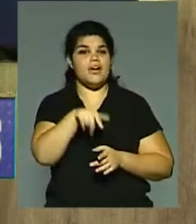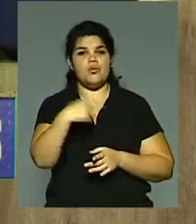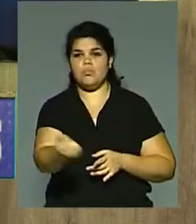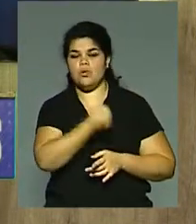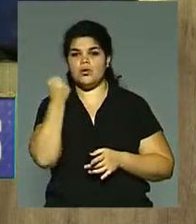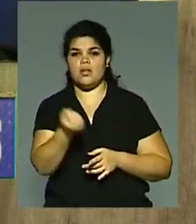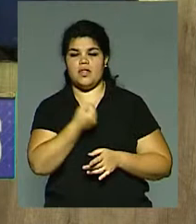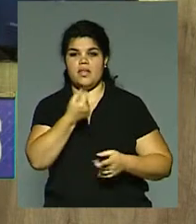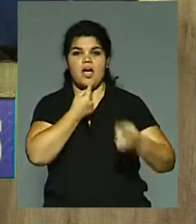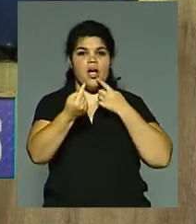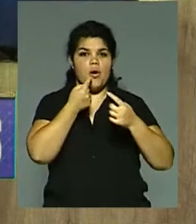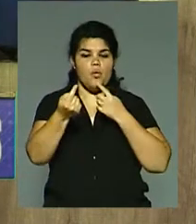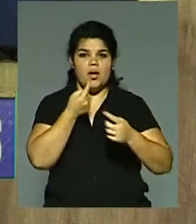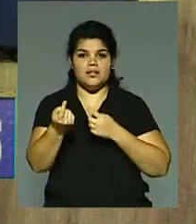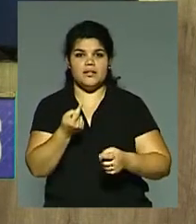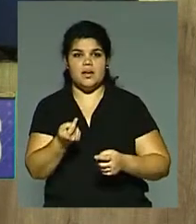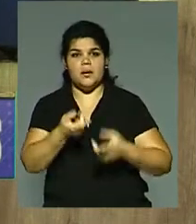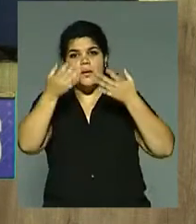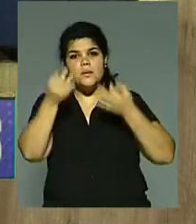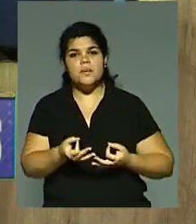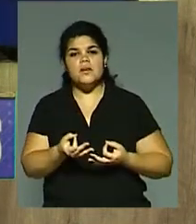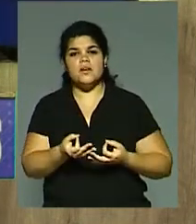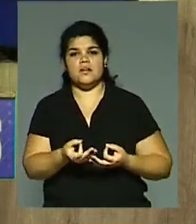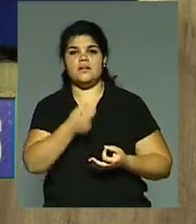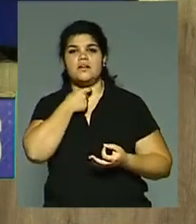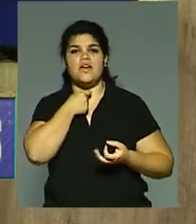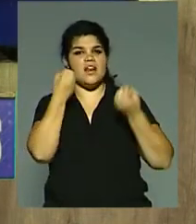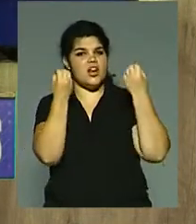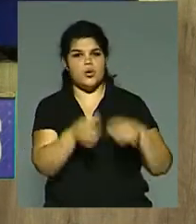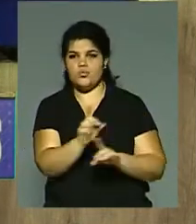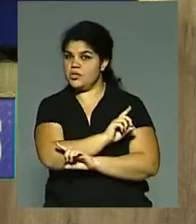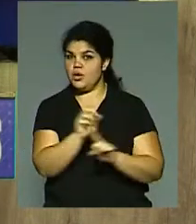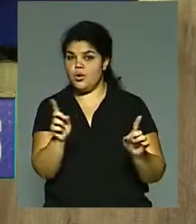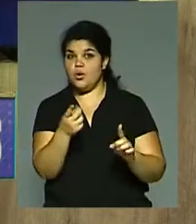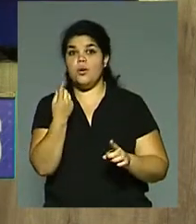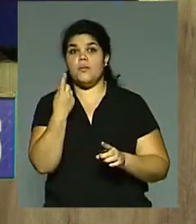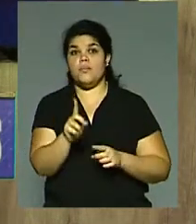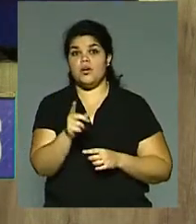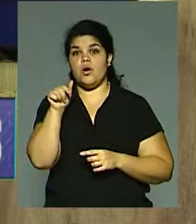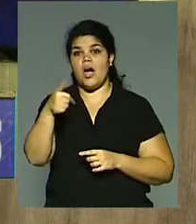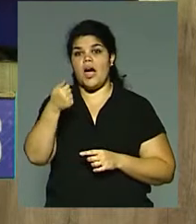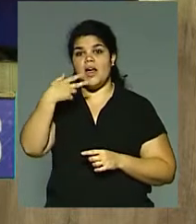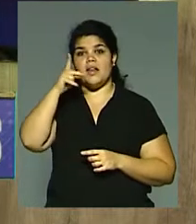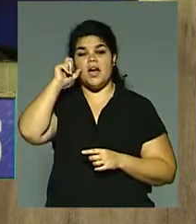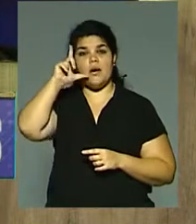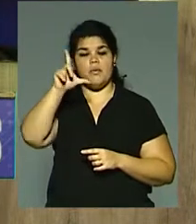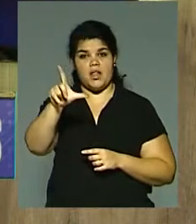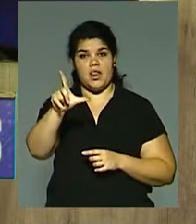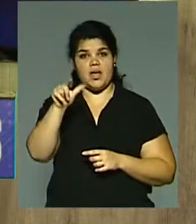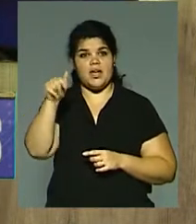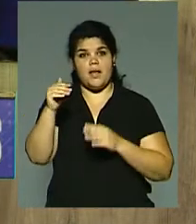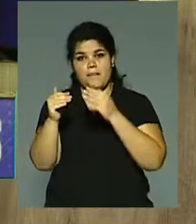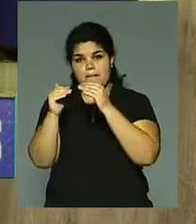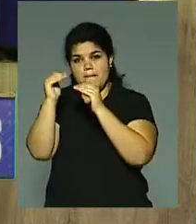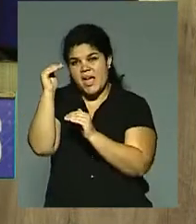porque hasta el momento ninguno de los dos ha dado muestras de querer bajarse. Claro. Sin embargo, como Anabel Fernández Agasti viene a priori por